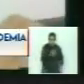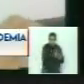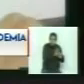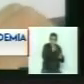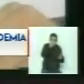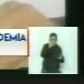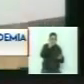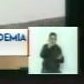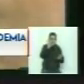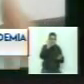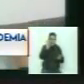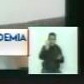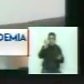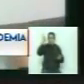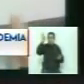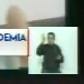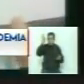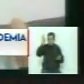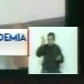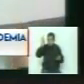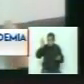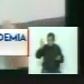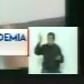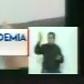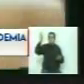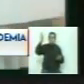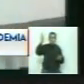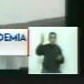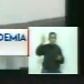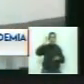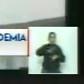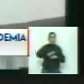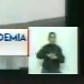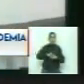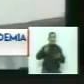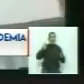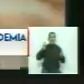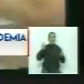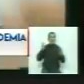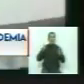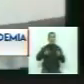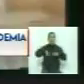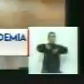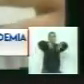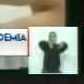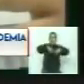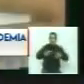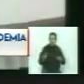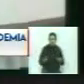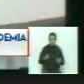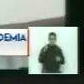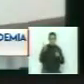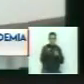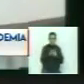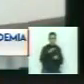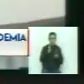habla son fruto de las del cambio de restricciones. Primero de las el cambio